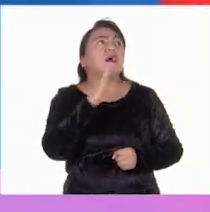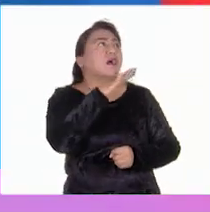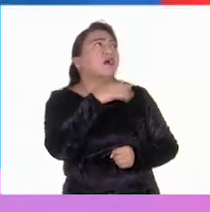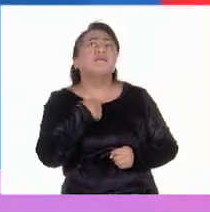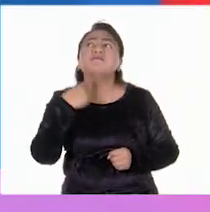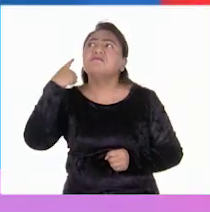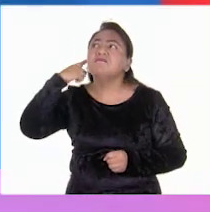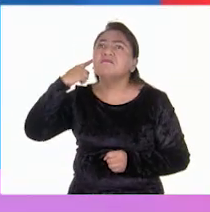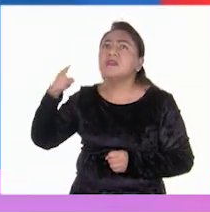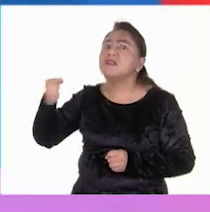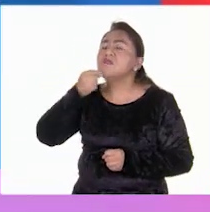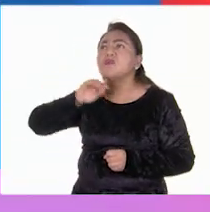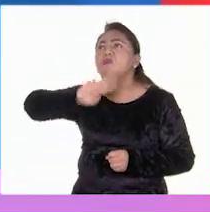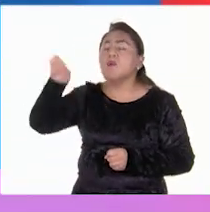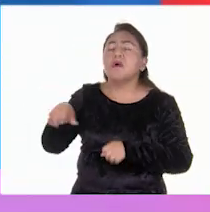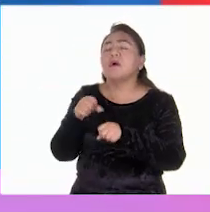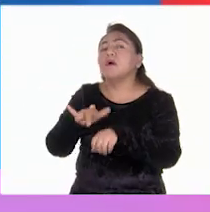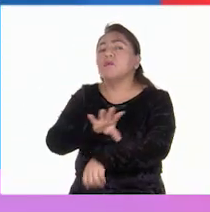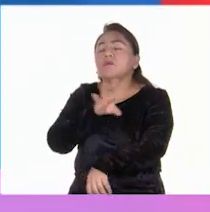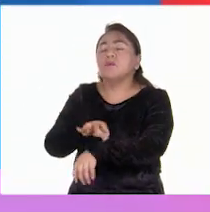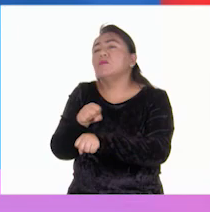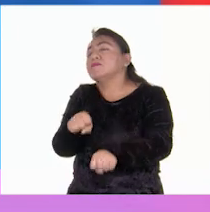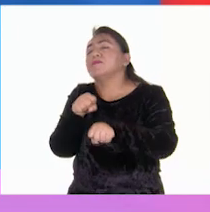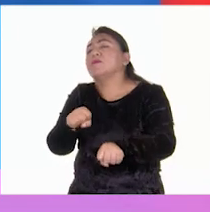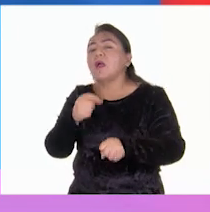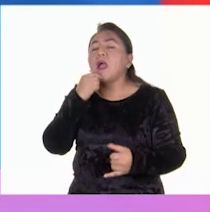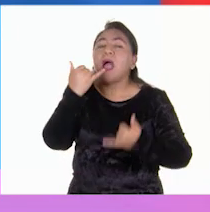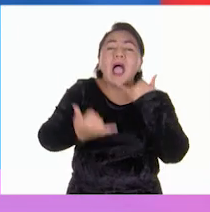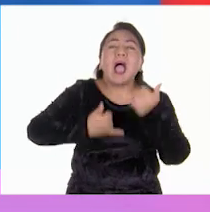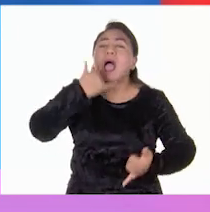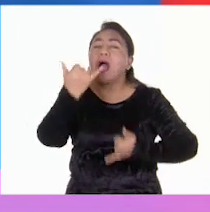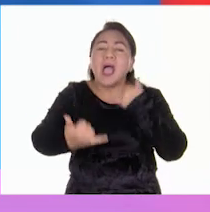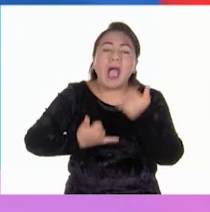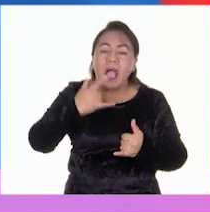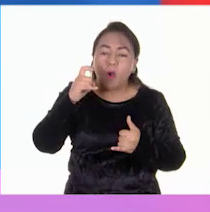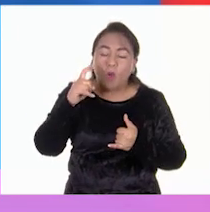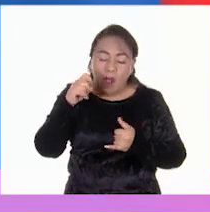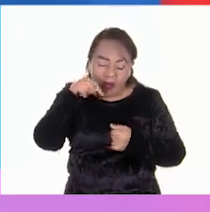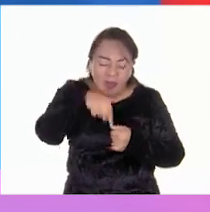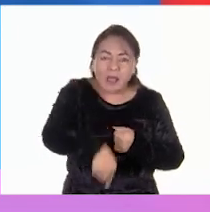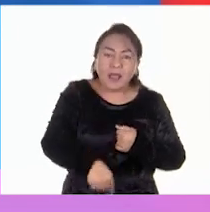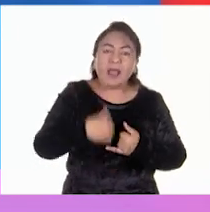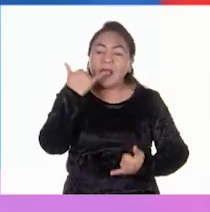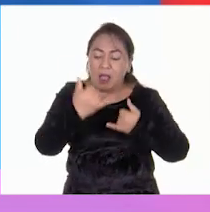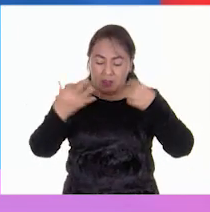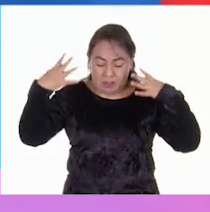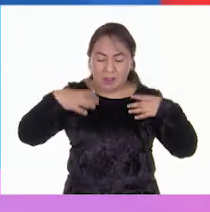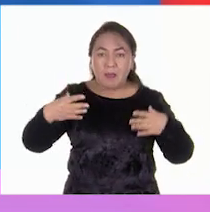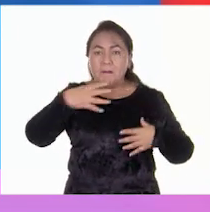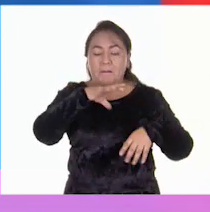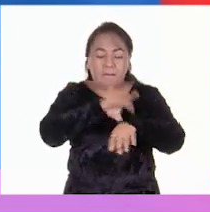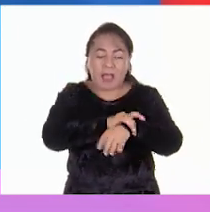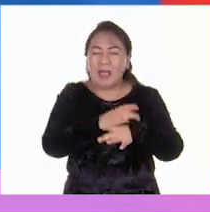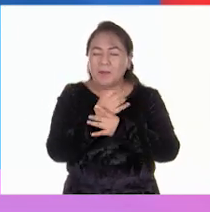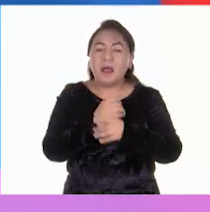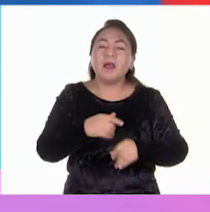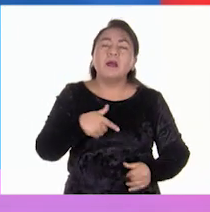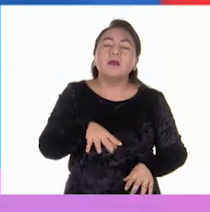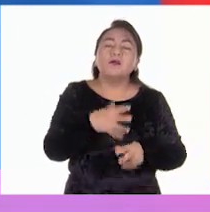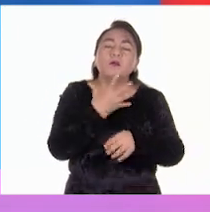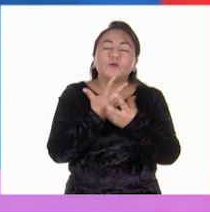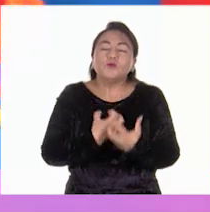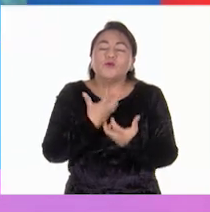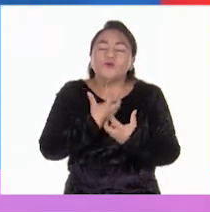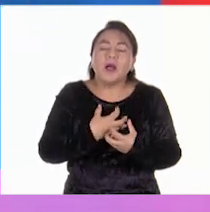se murió de una descarga eléctrica por estar jugando con los charcos con el aparato puesto. ¿Sí? Se